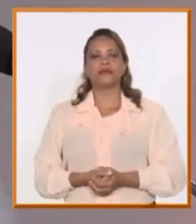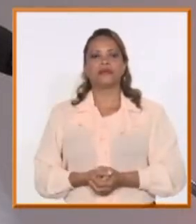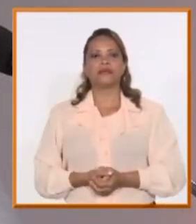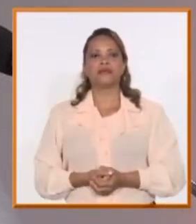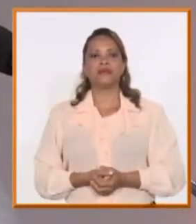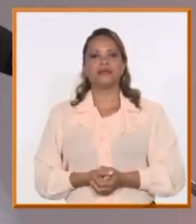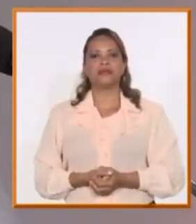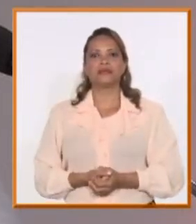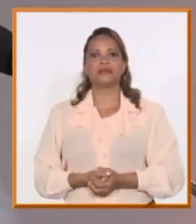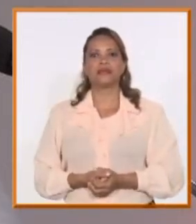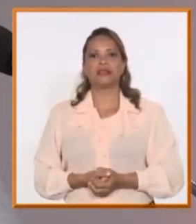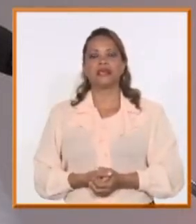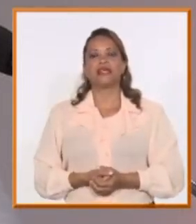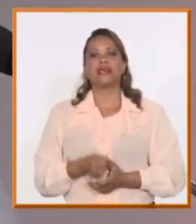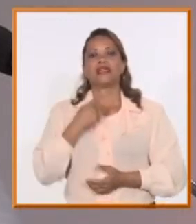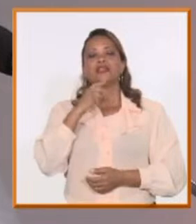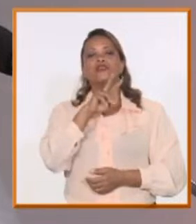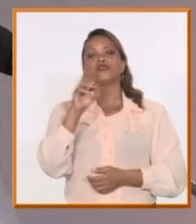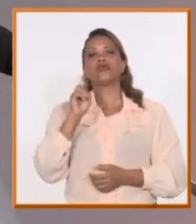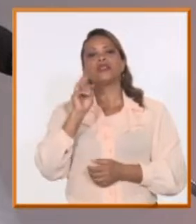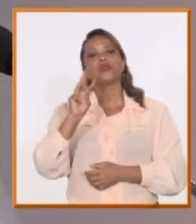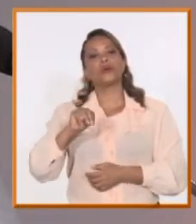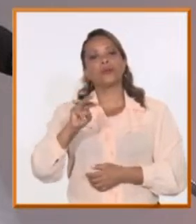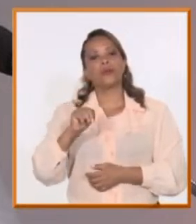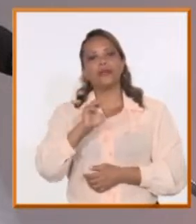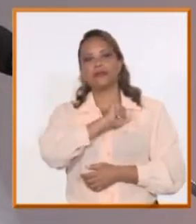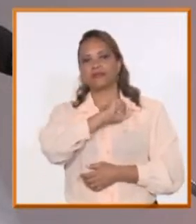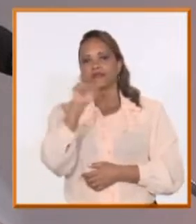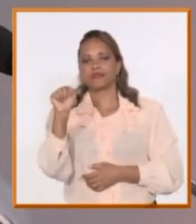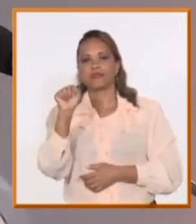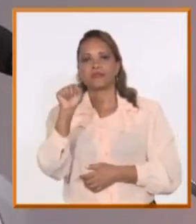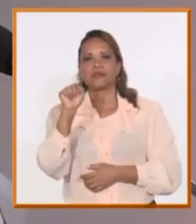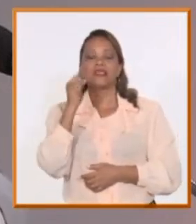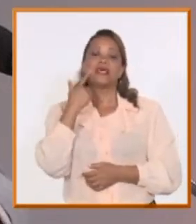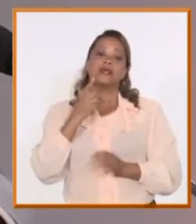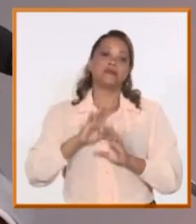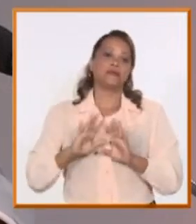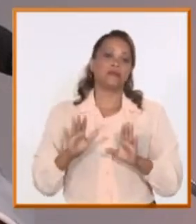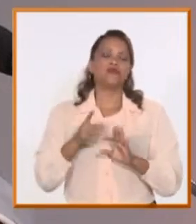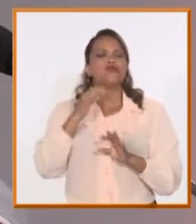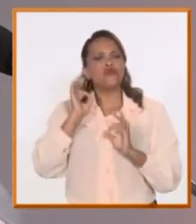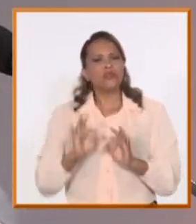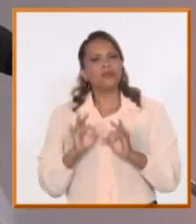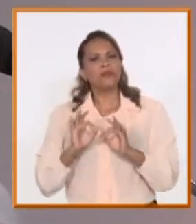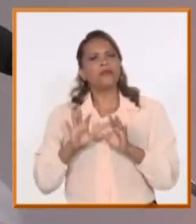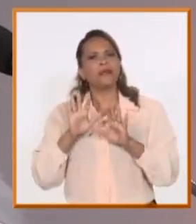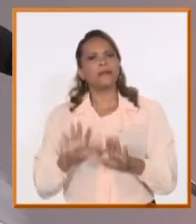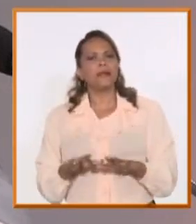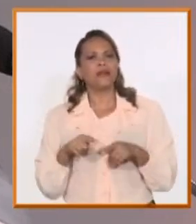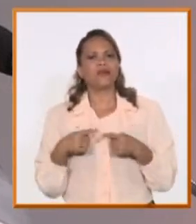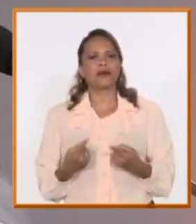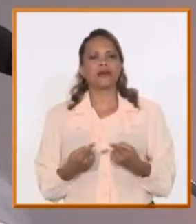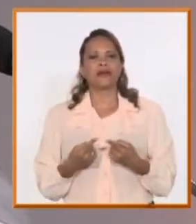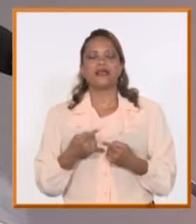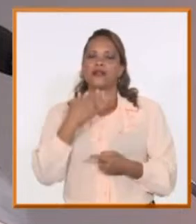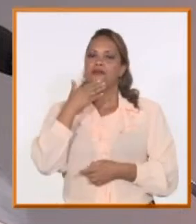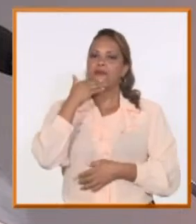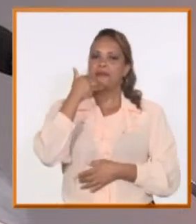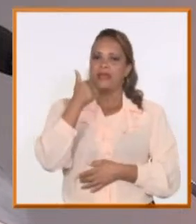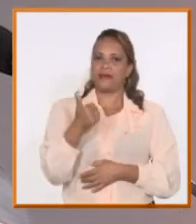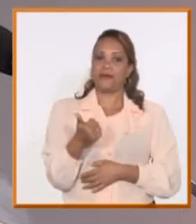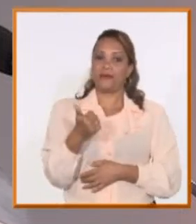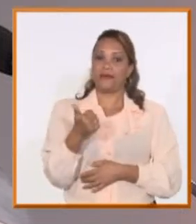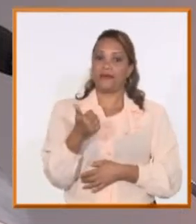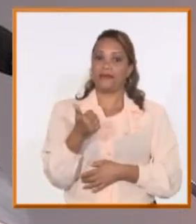en el C1 a 200 metros, y por supuesto esperar. Yo siempre espero de los atletas cubanos lo mejor,